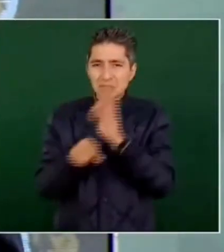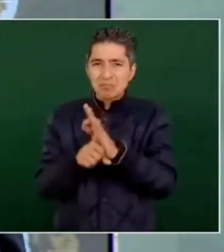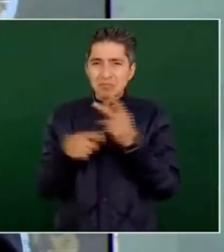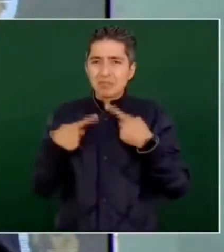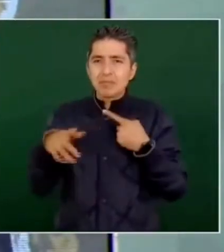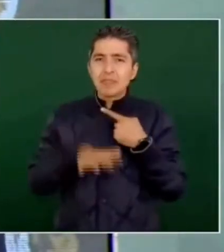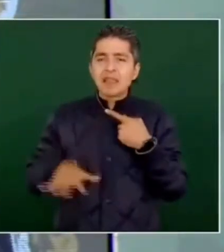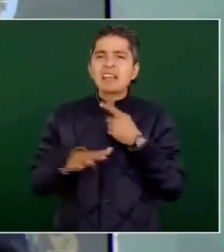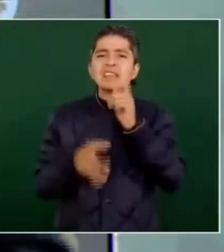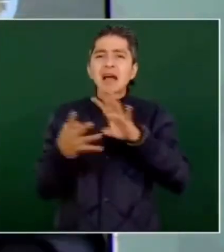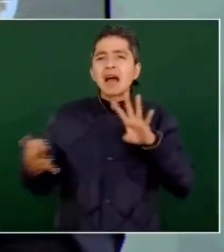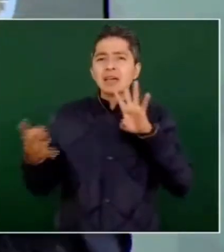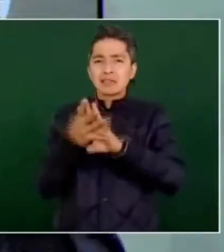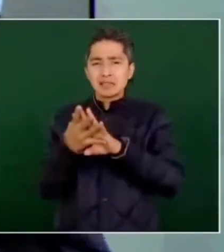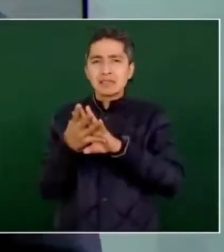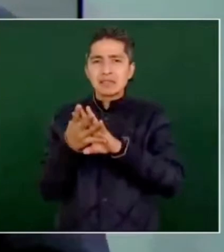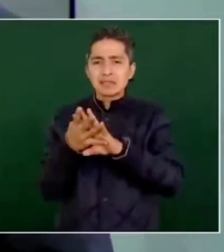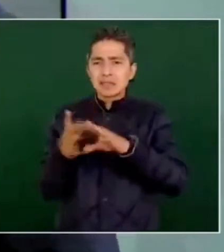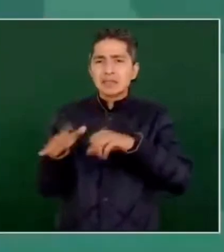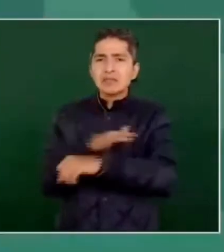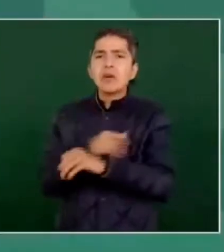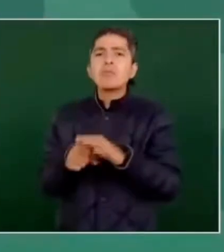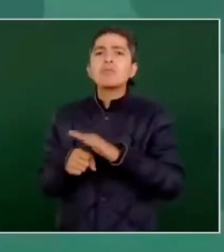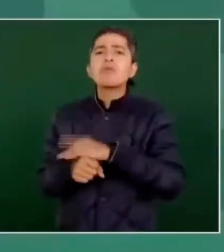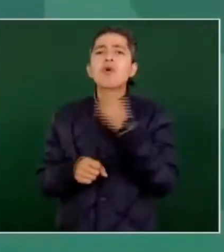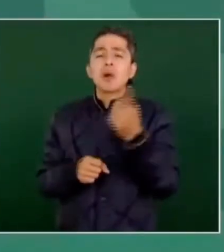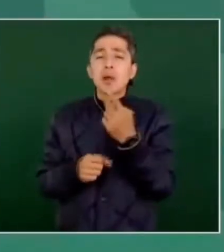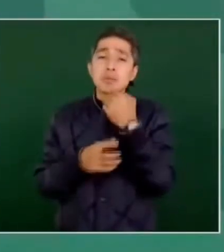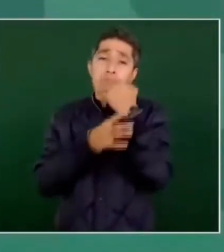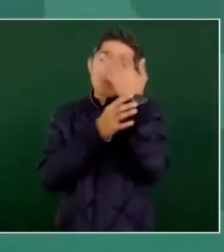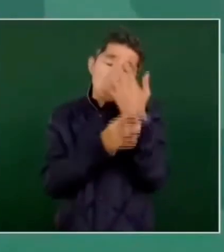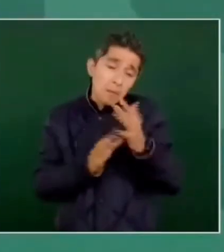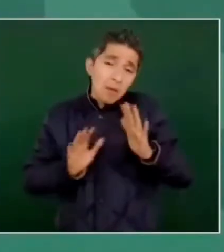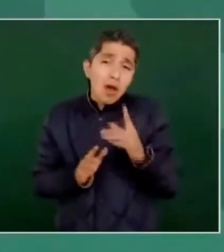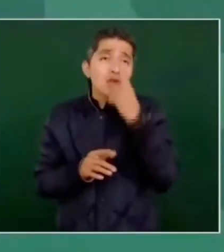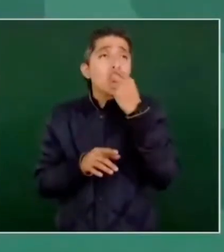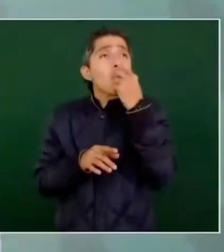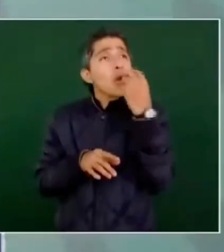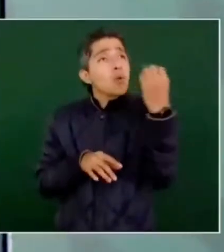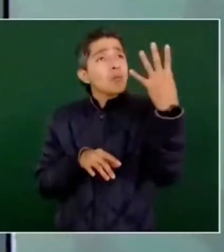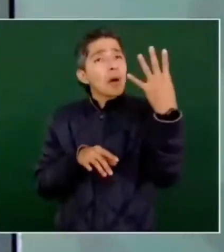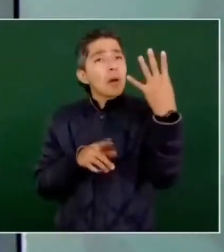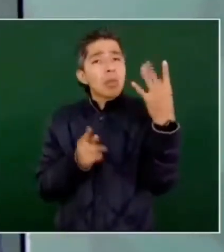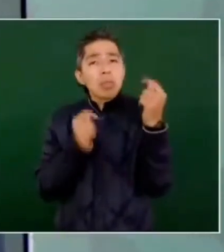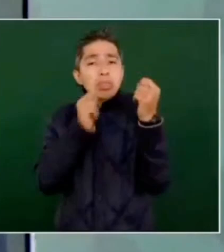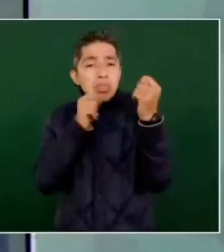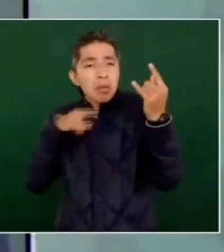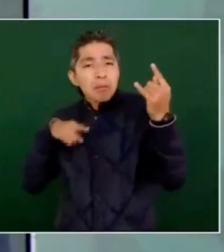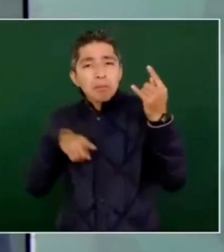fue a la cárcel porque se pasó un alto, supuestamente.